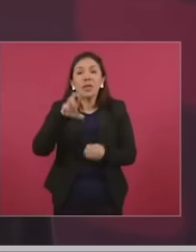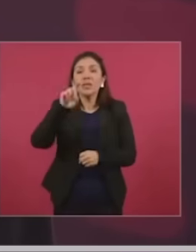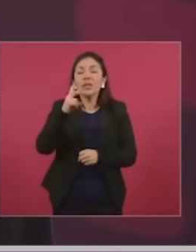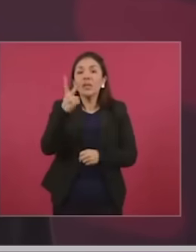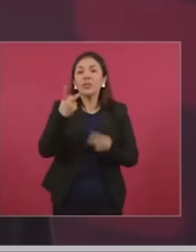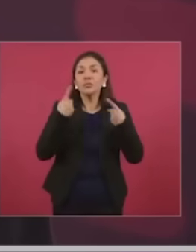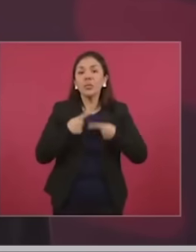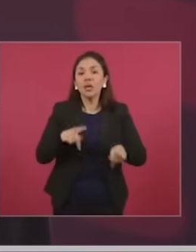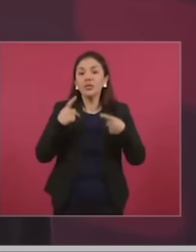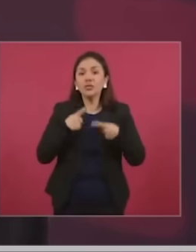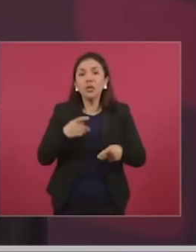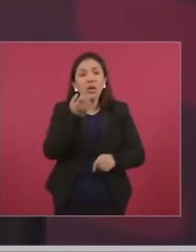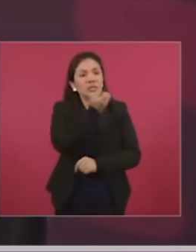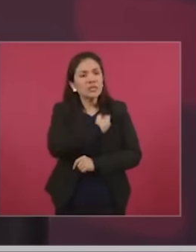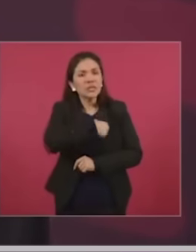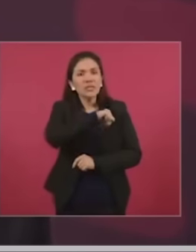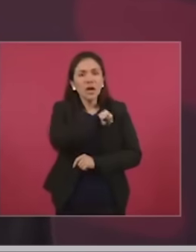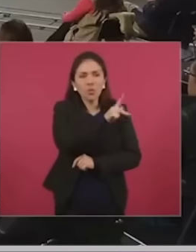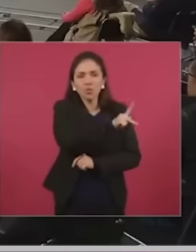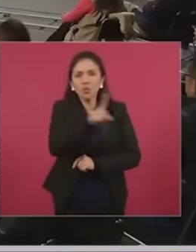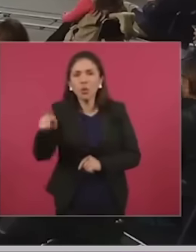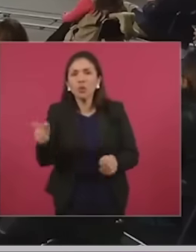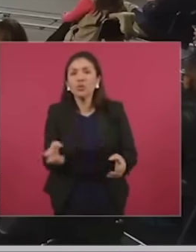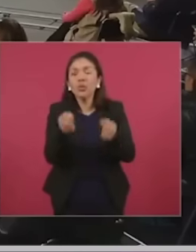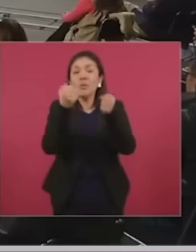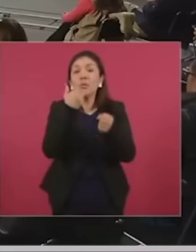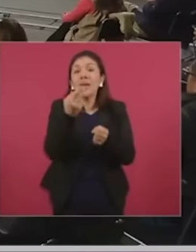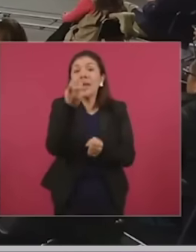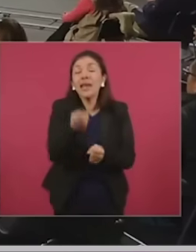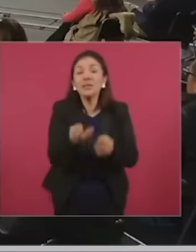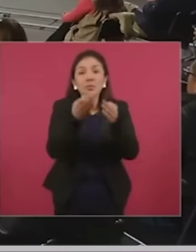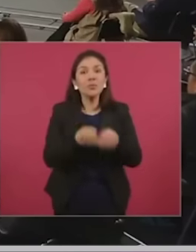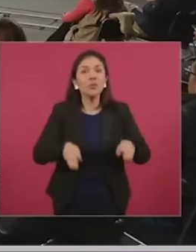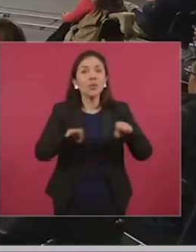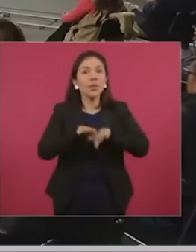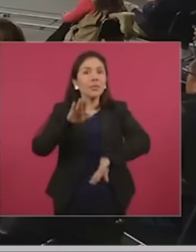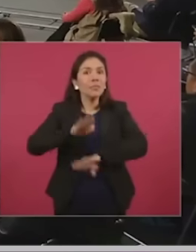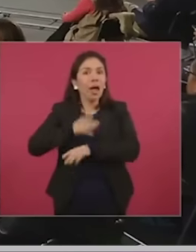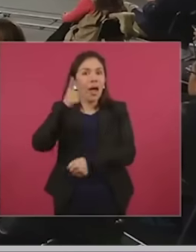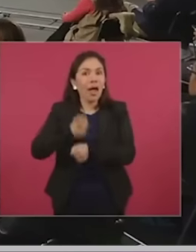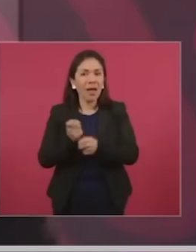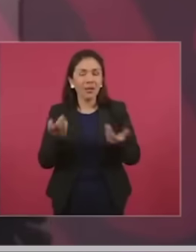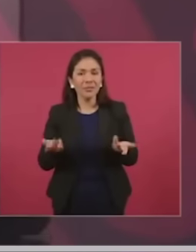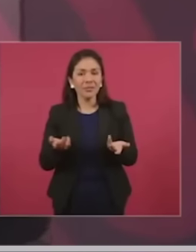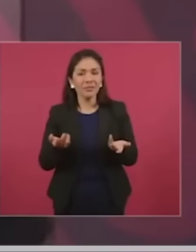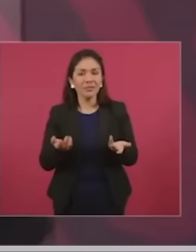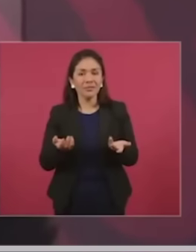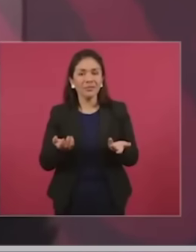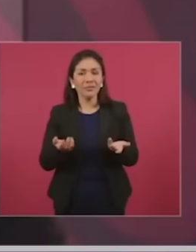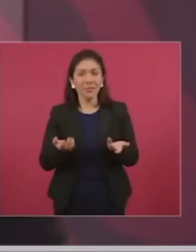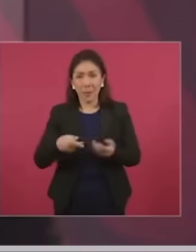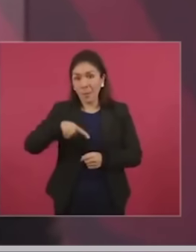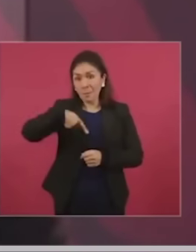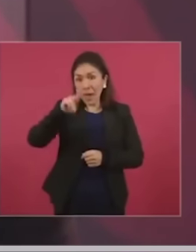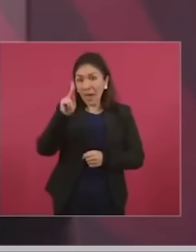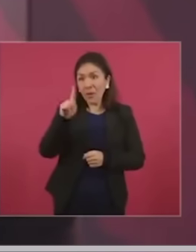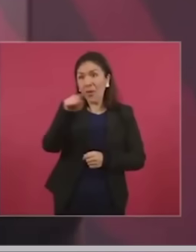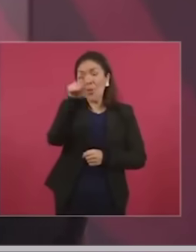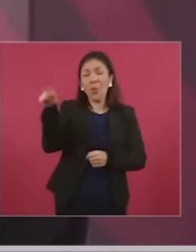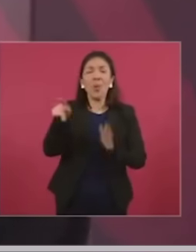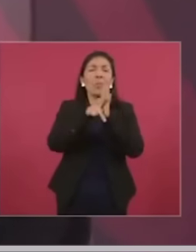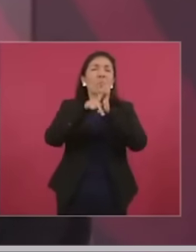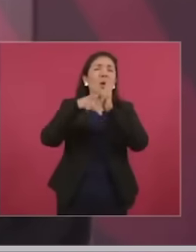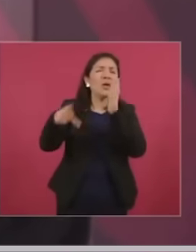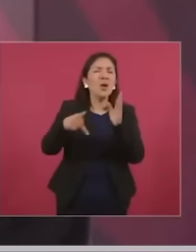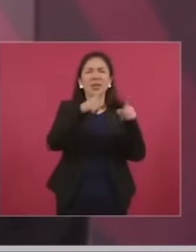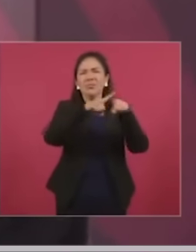¿sí?, sanos, salvos. Eso es lo más importante. Resulta que los medios convencionales,